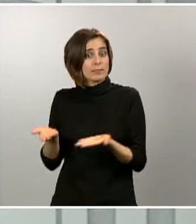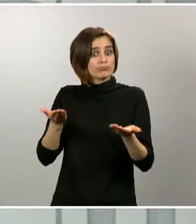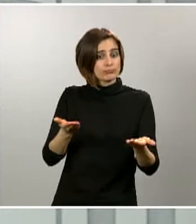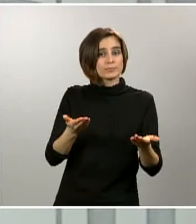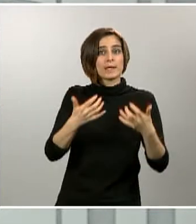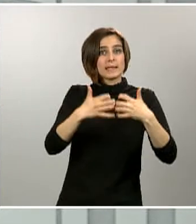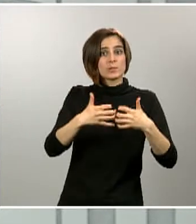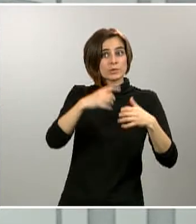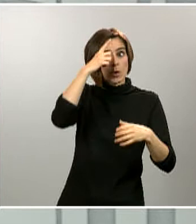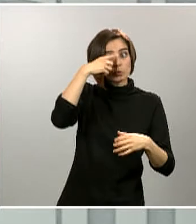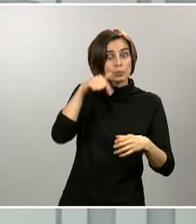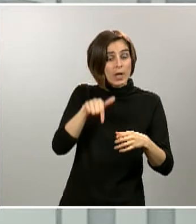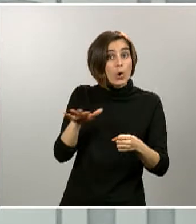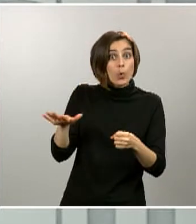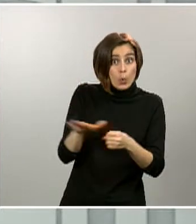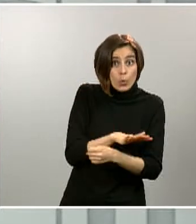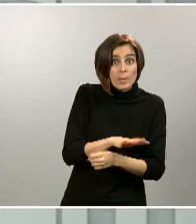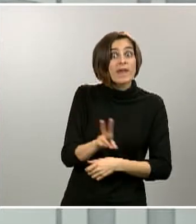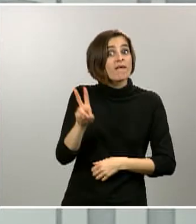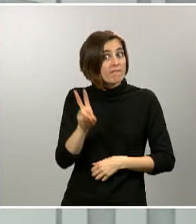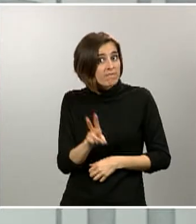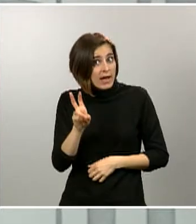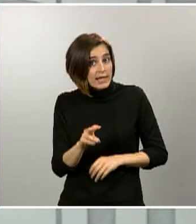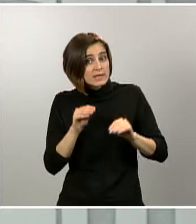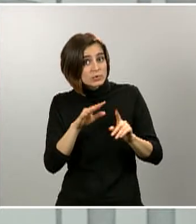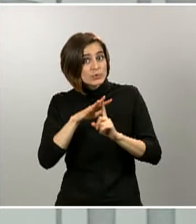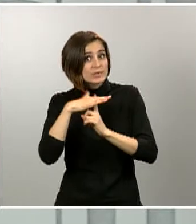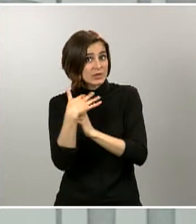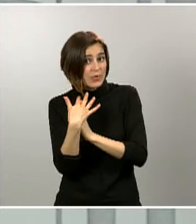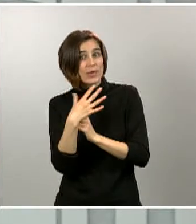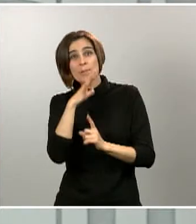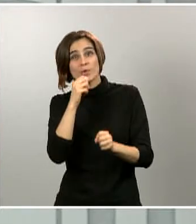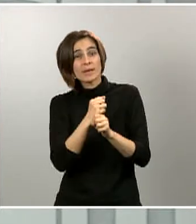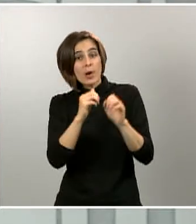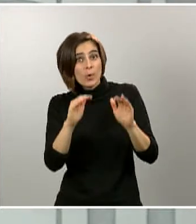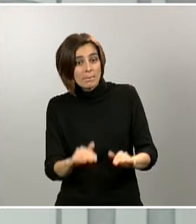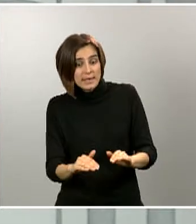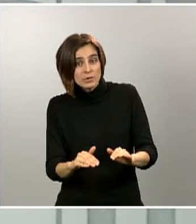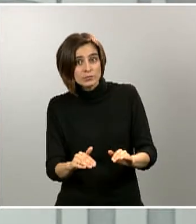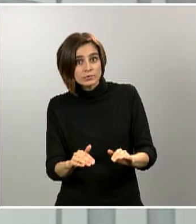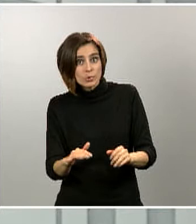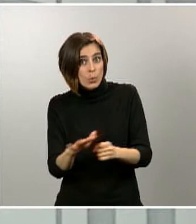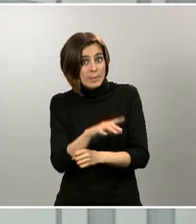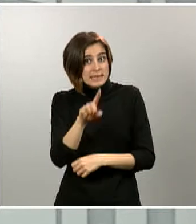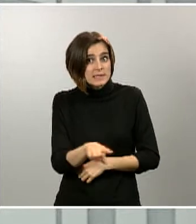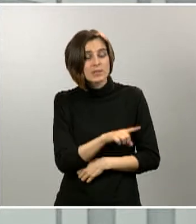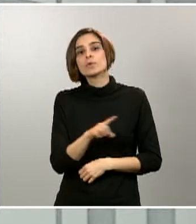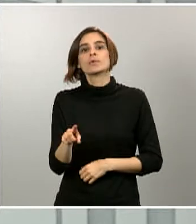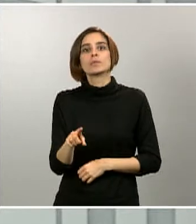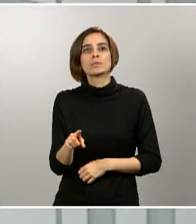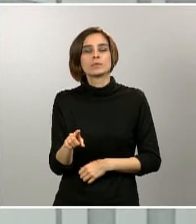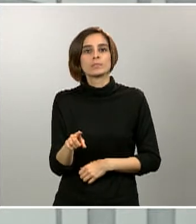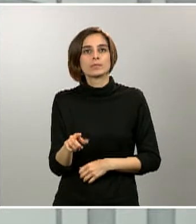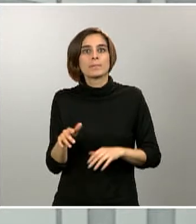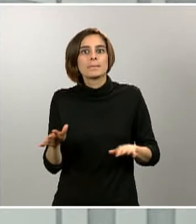satisfacer, paliar la situación en este momento de bajada de actividad en la que se encuentran, pero que en cualquier caso, para escuchar mayor